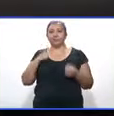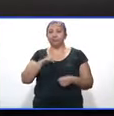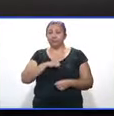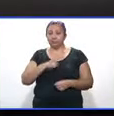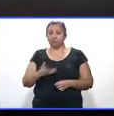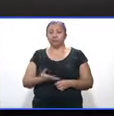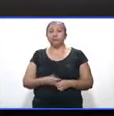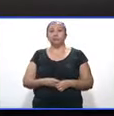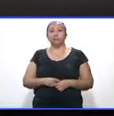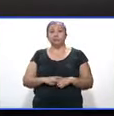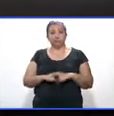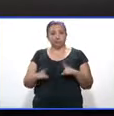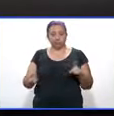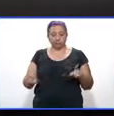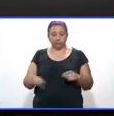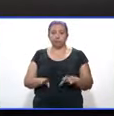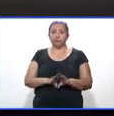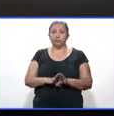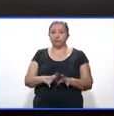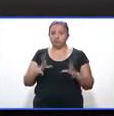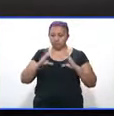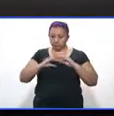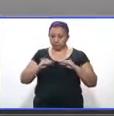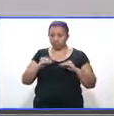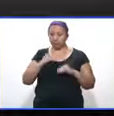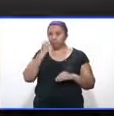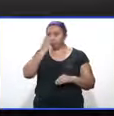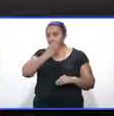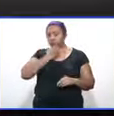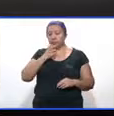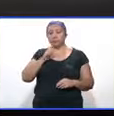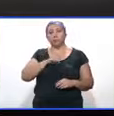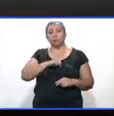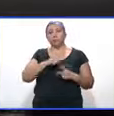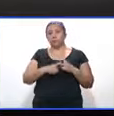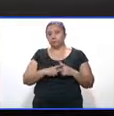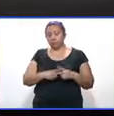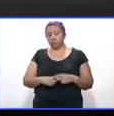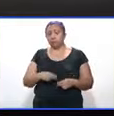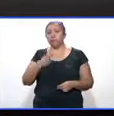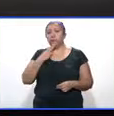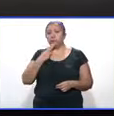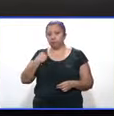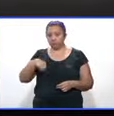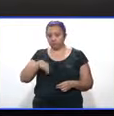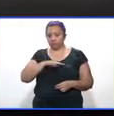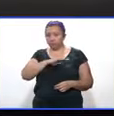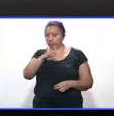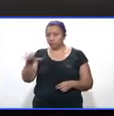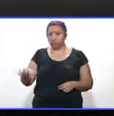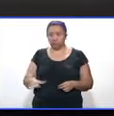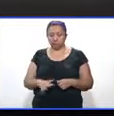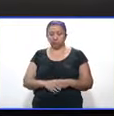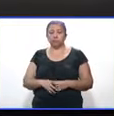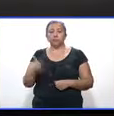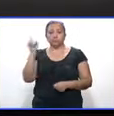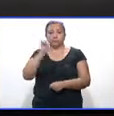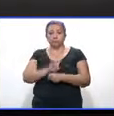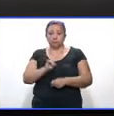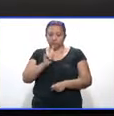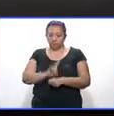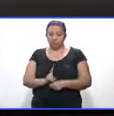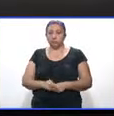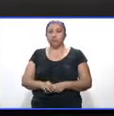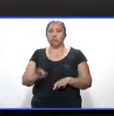tener un punto de vista distinto al cómo nos las enseñan en clase. No solo las matemáticas son útiles para nosotros, para todos, día con día,